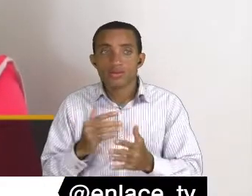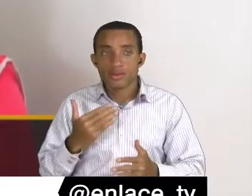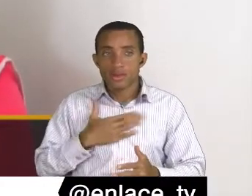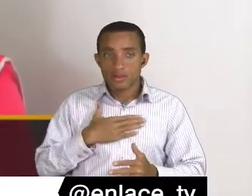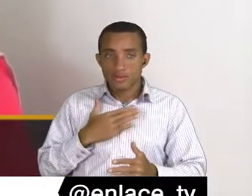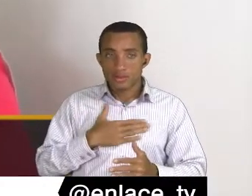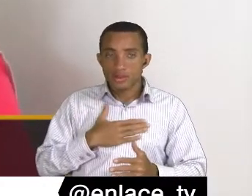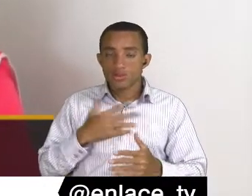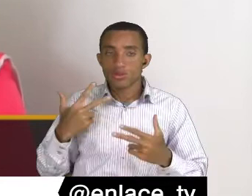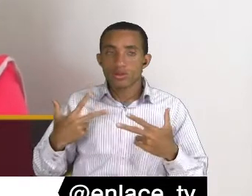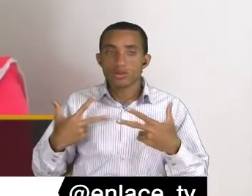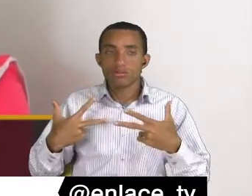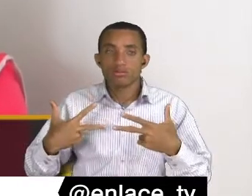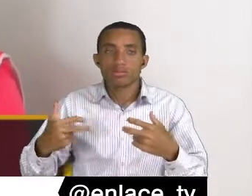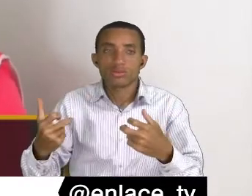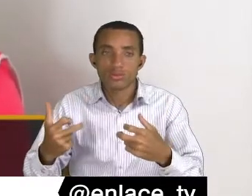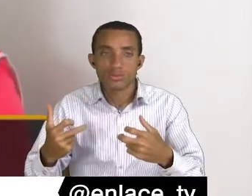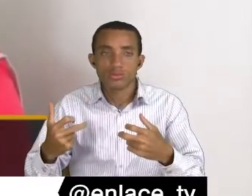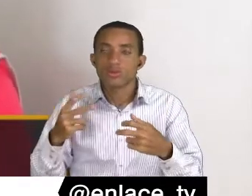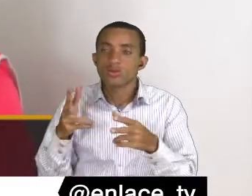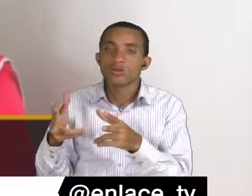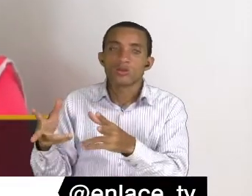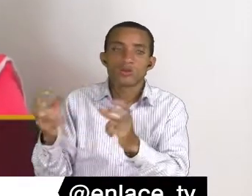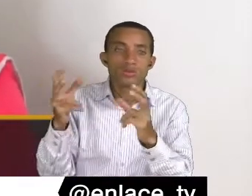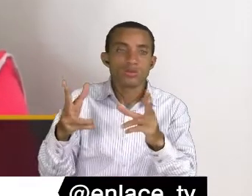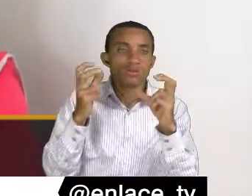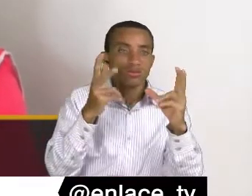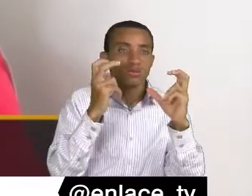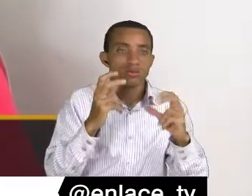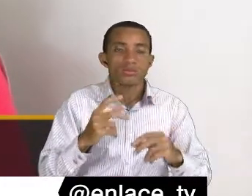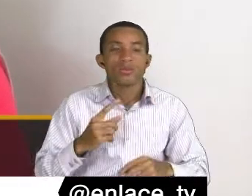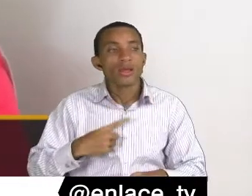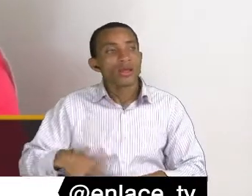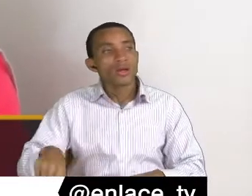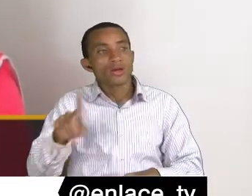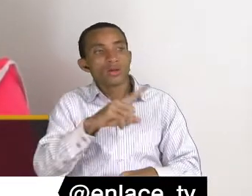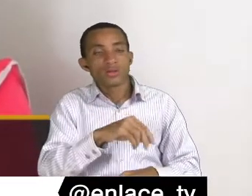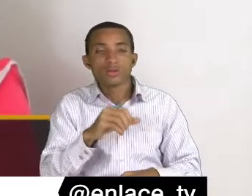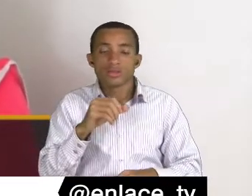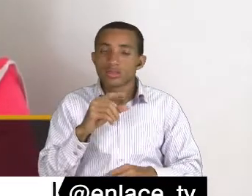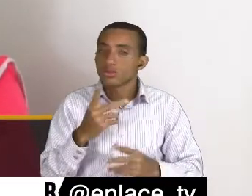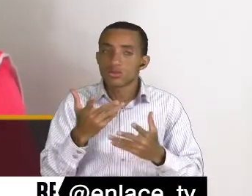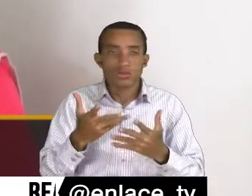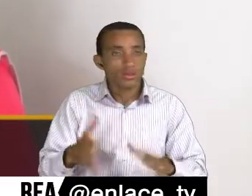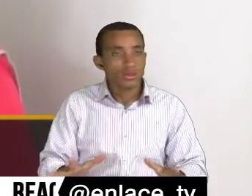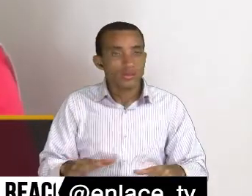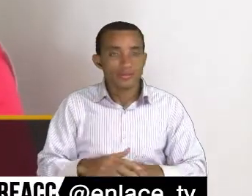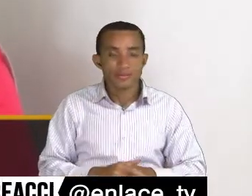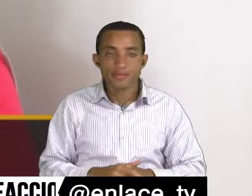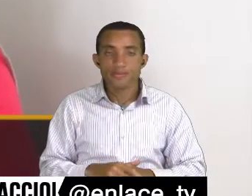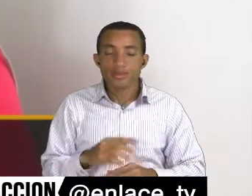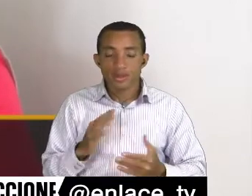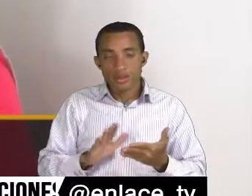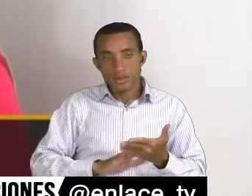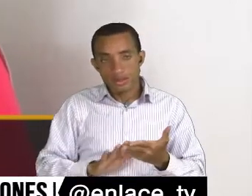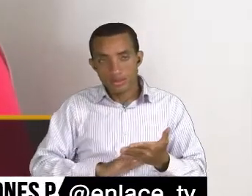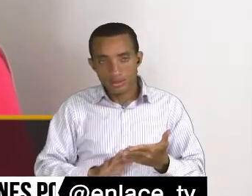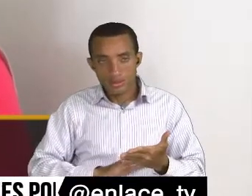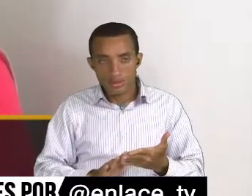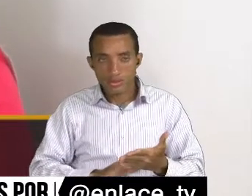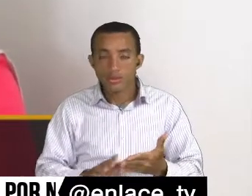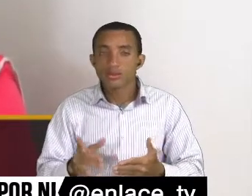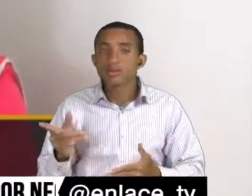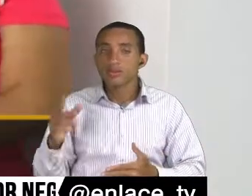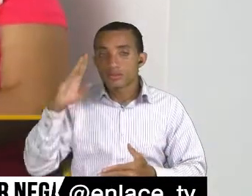una estafa. Que esto le pase a otras personas acá en Barranca. Dos, quiero que nos den soluciones. Tres, la policía dice denuncie,